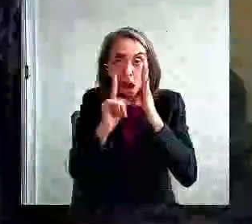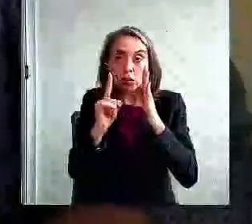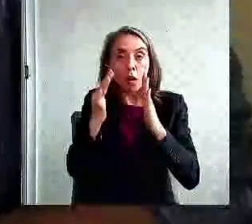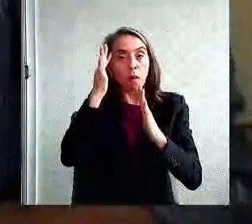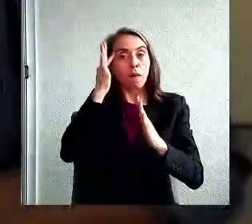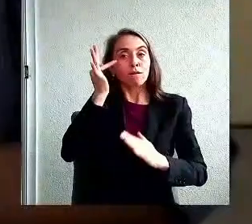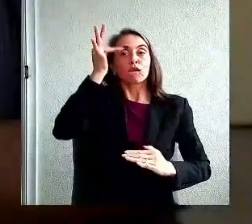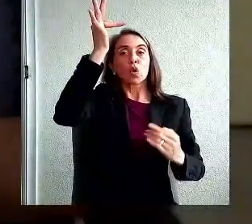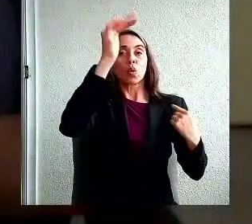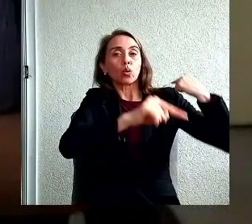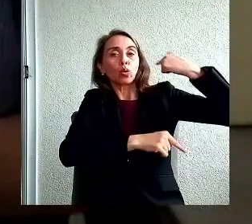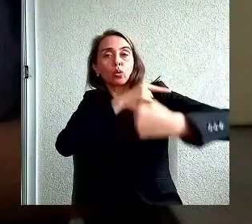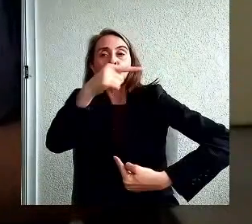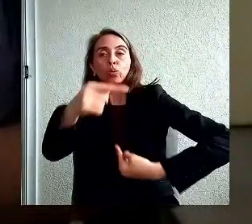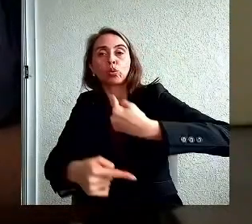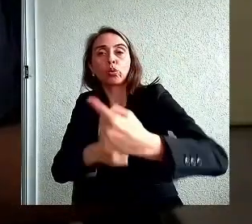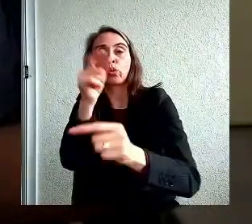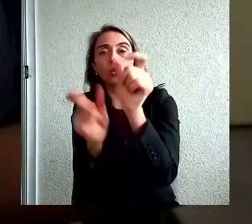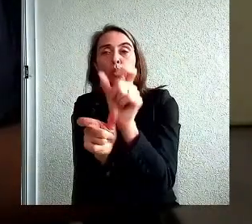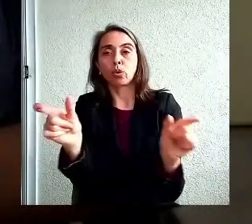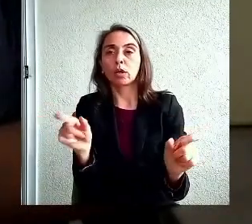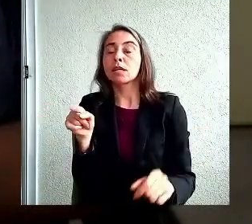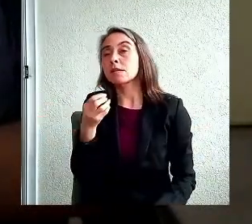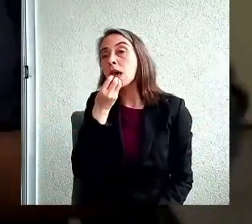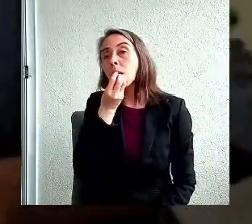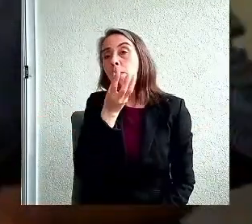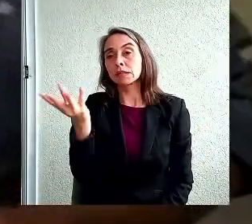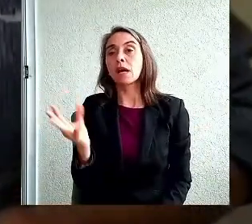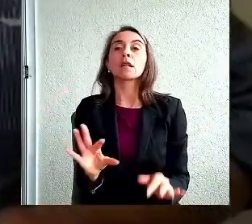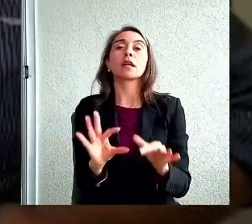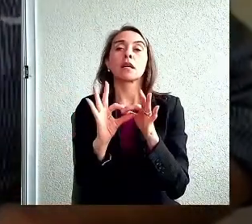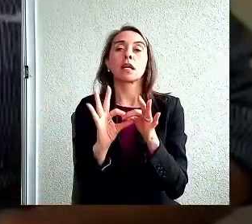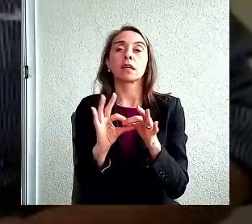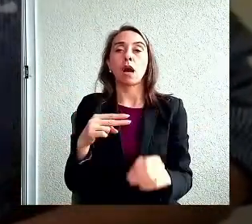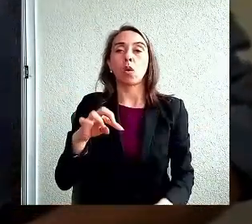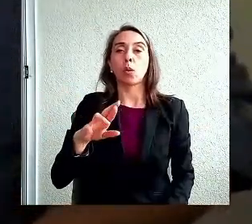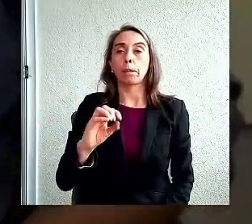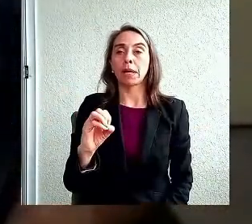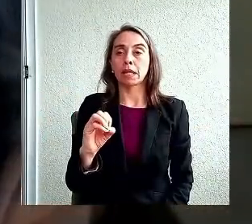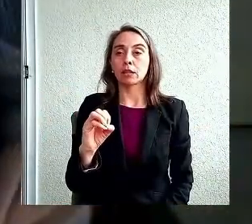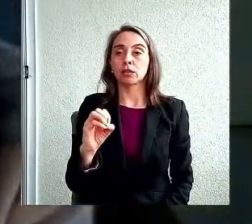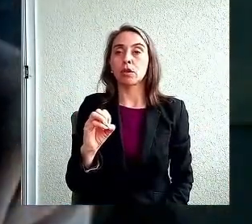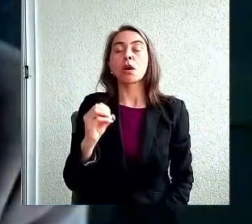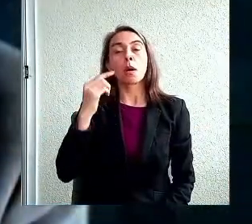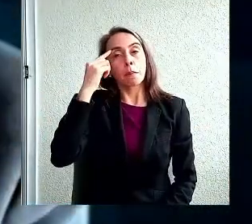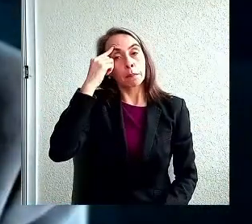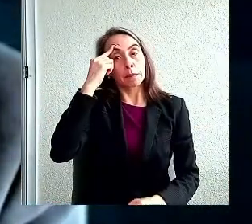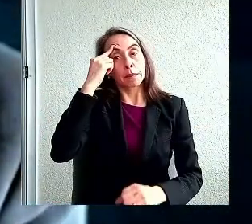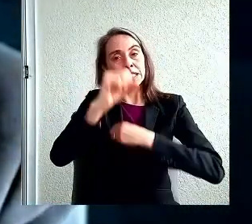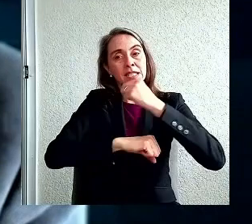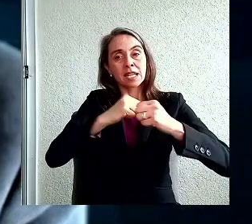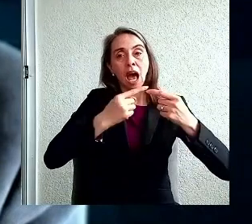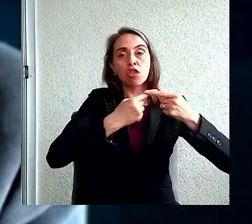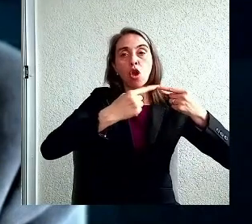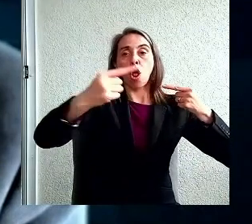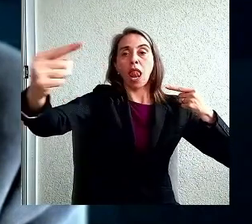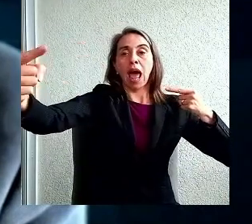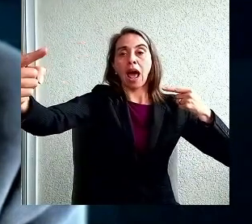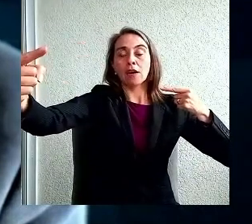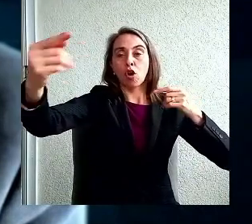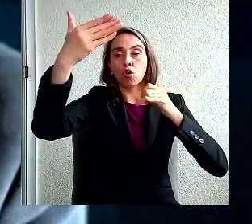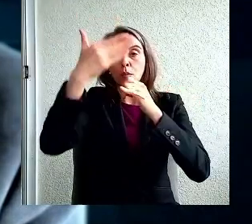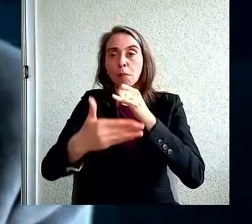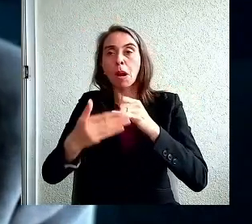el mensaje. Gracias, Humberto. El mensaje de pensar en largo plazo y pensar en el bien común pareciera ser algo que nos deja